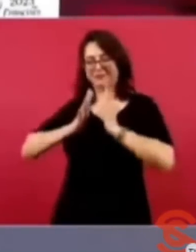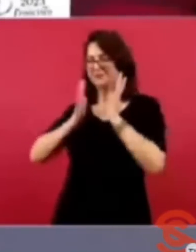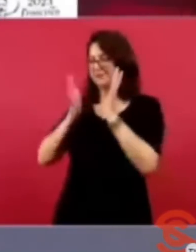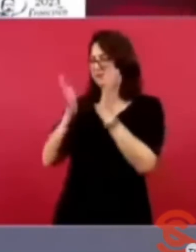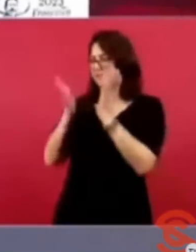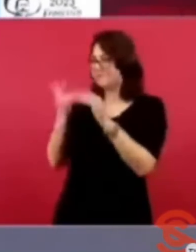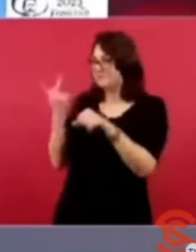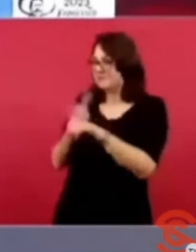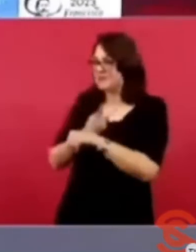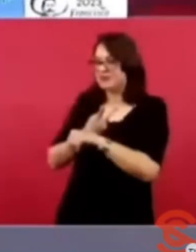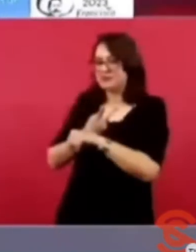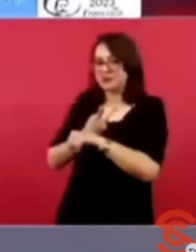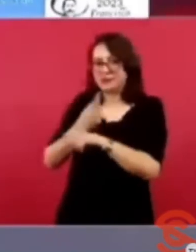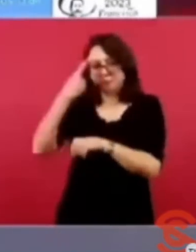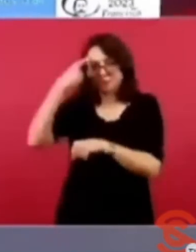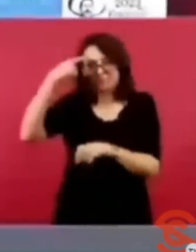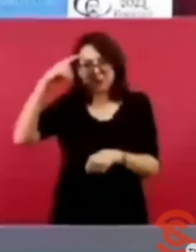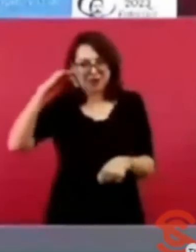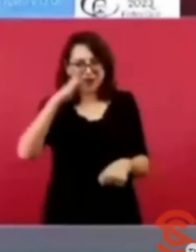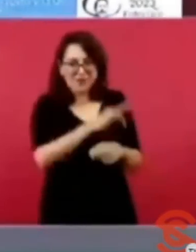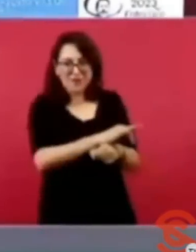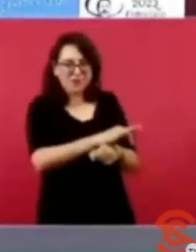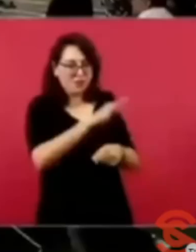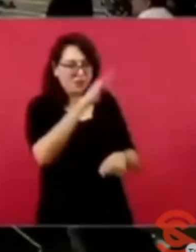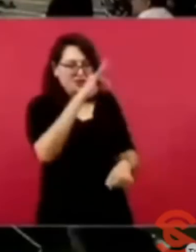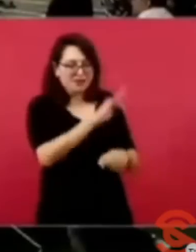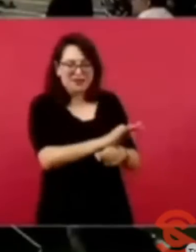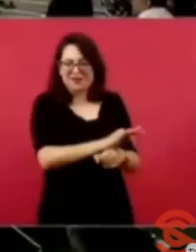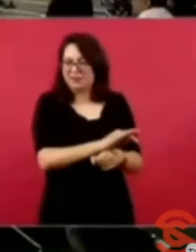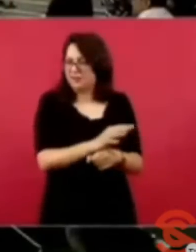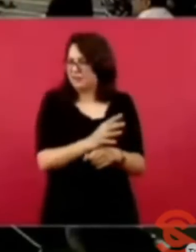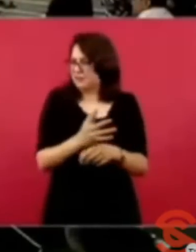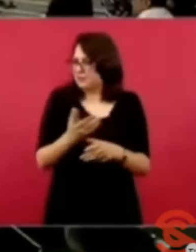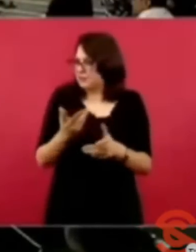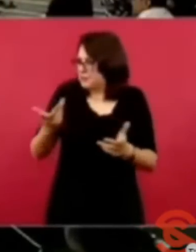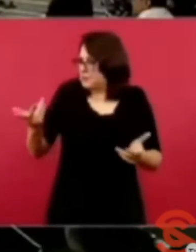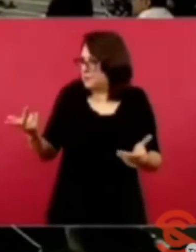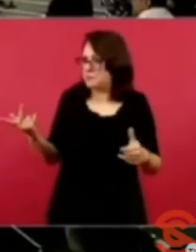favorecer al señor Cárdenas